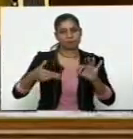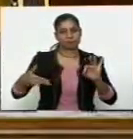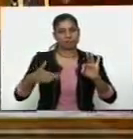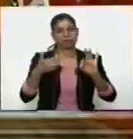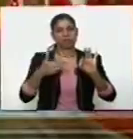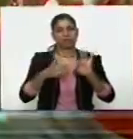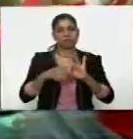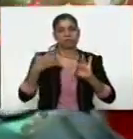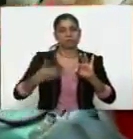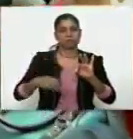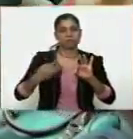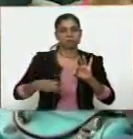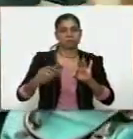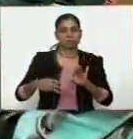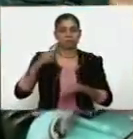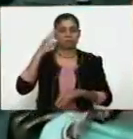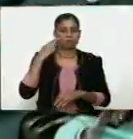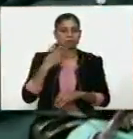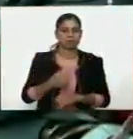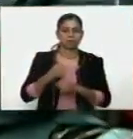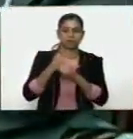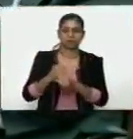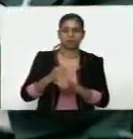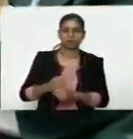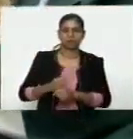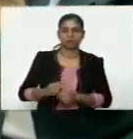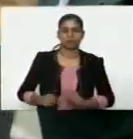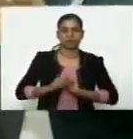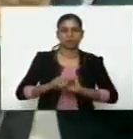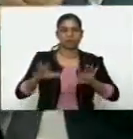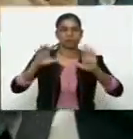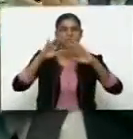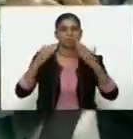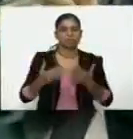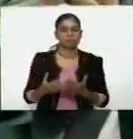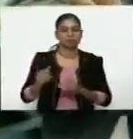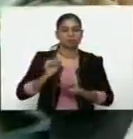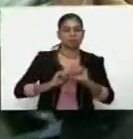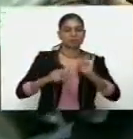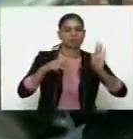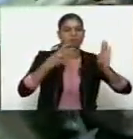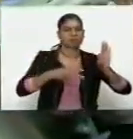su caballo galopante por todo el mundo. Eso significa el Petro.